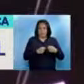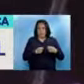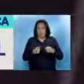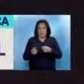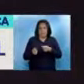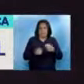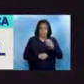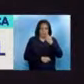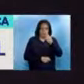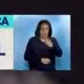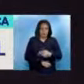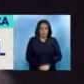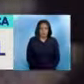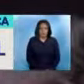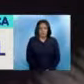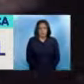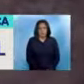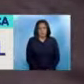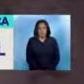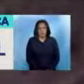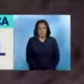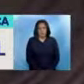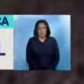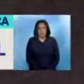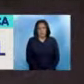para verlo en acción.